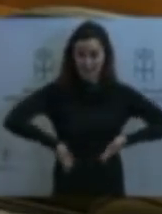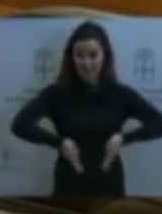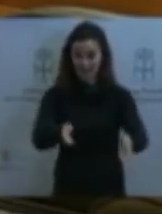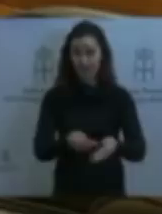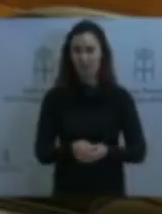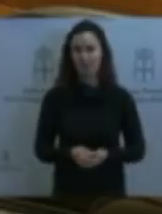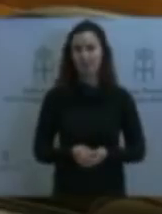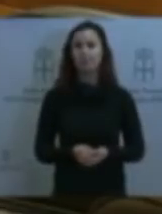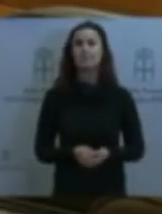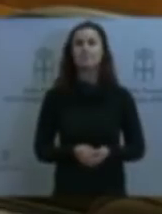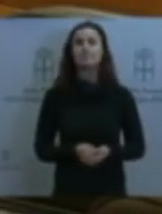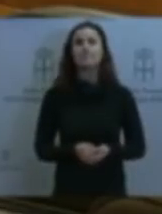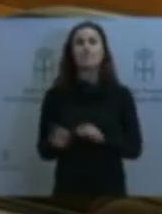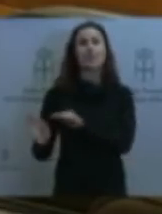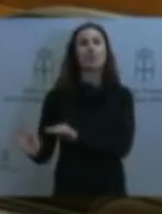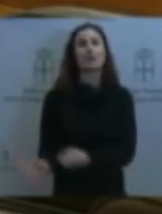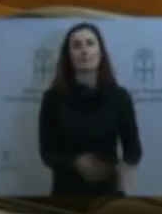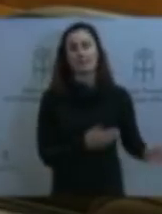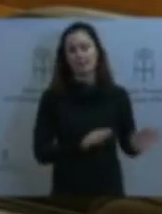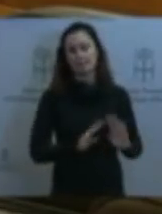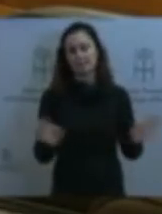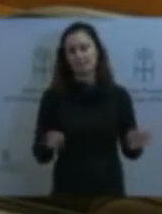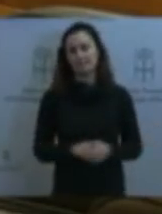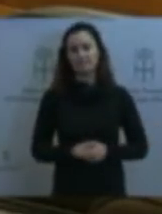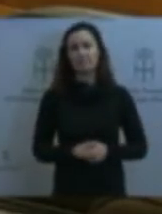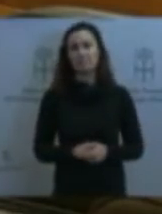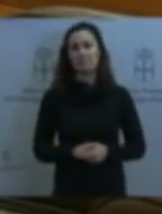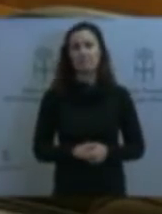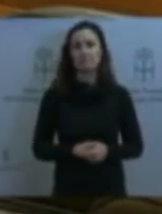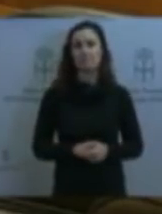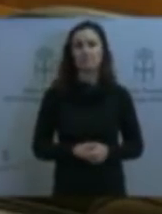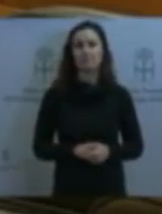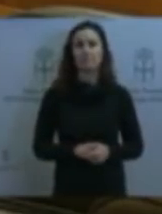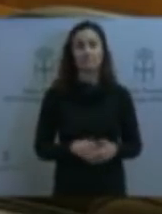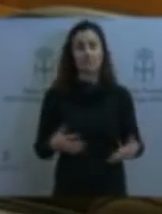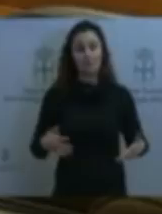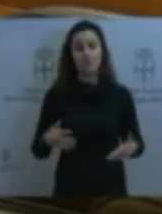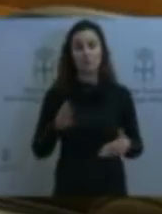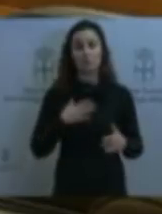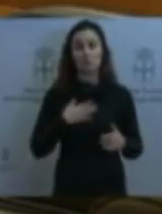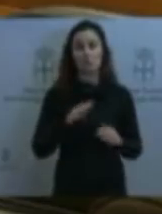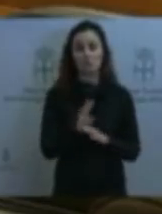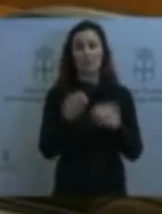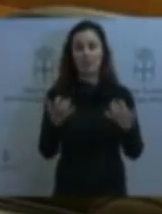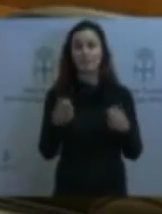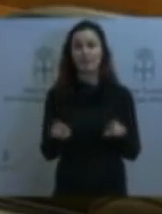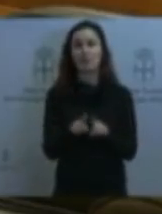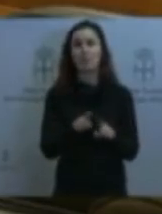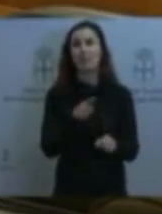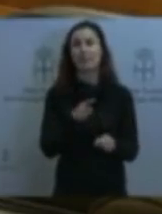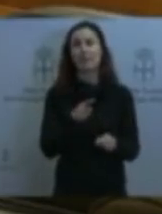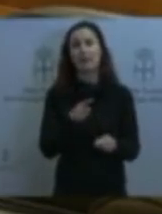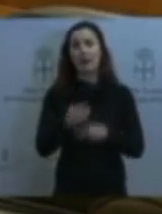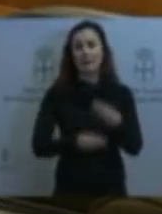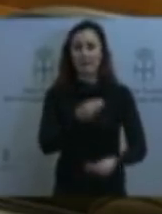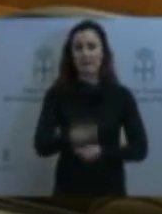pero bueno, está claro que en fin, lo suyo en esta Cámara y el efectismo, ¿no? Sin duda,